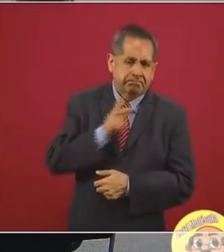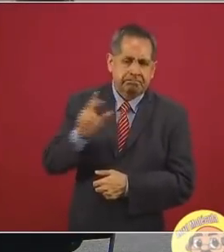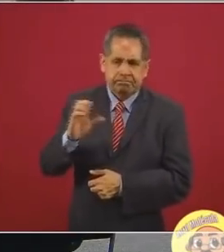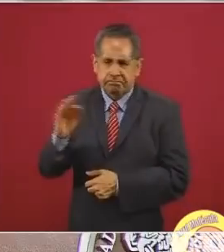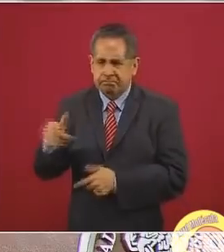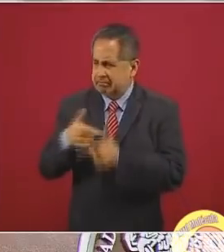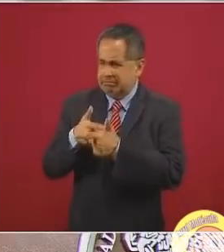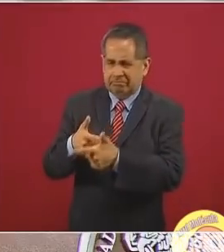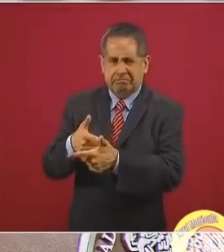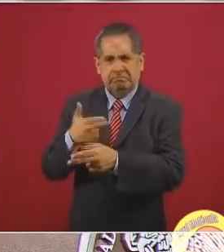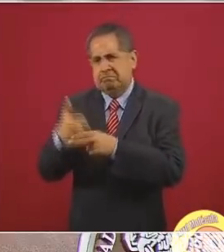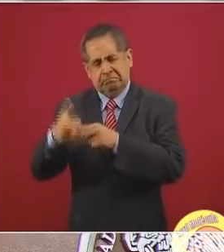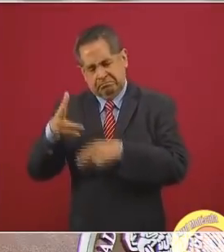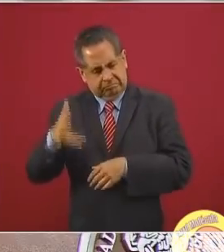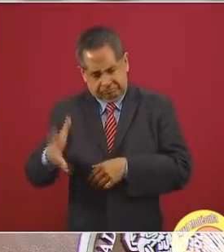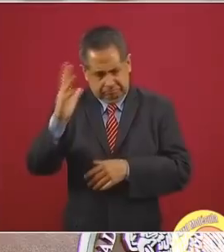dejar todo